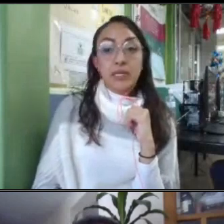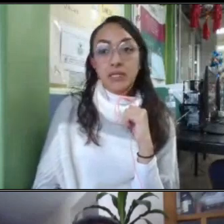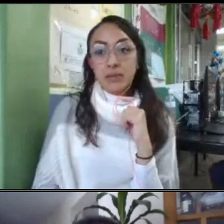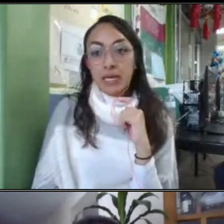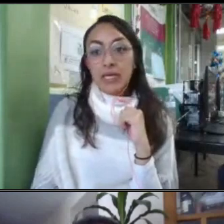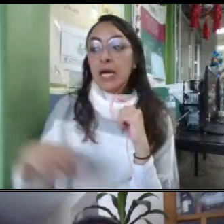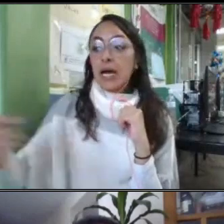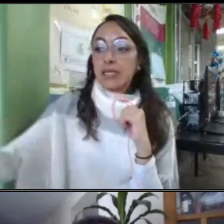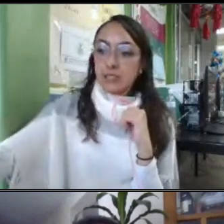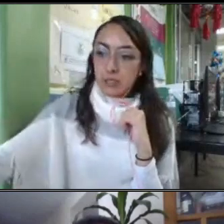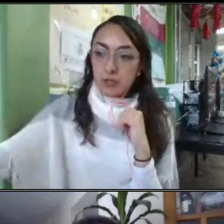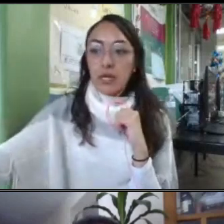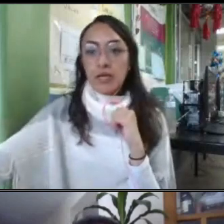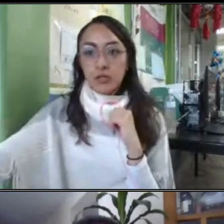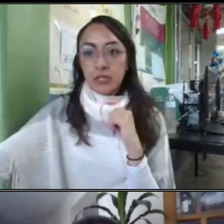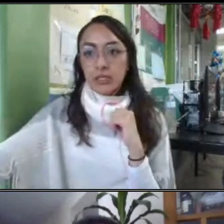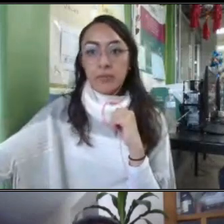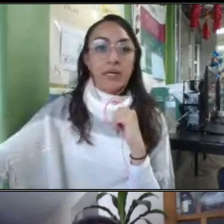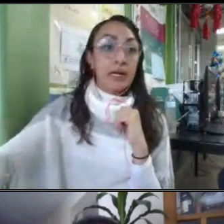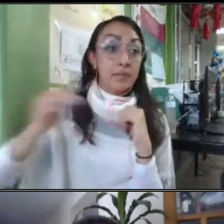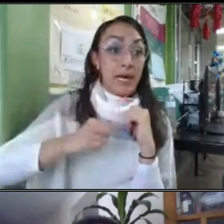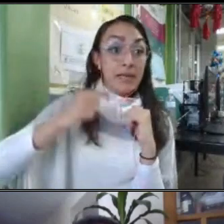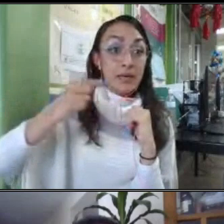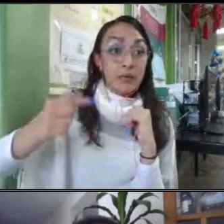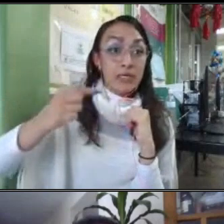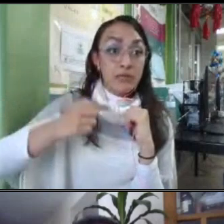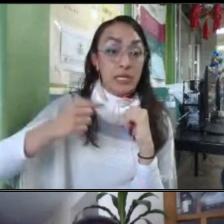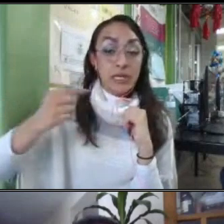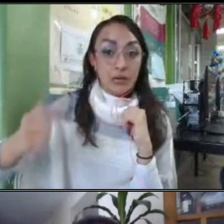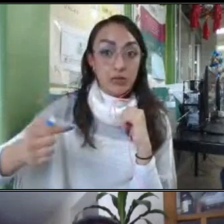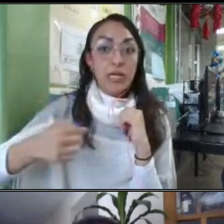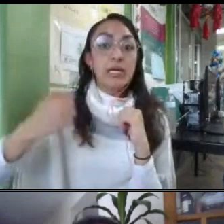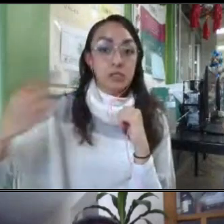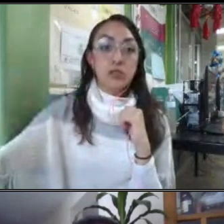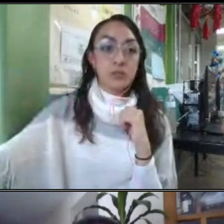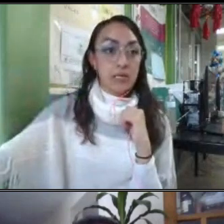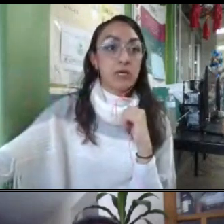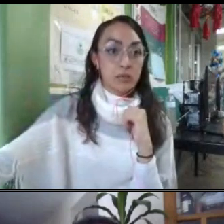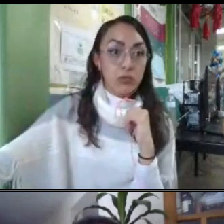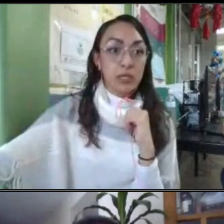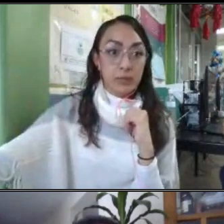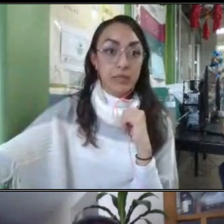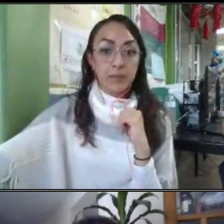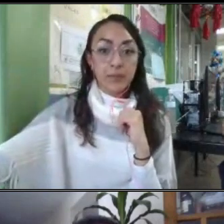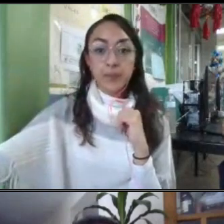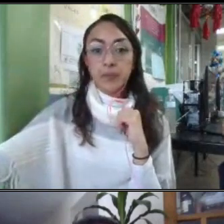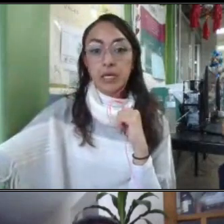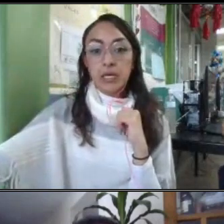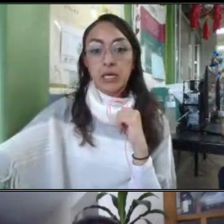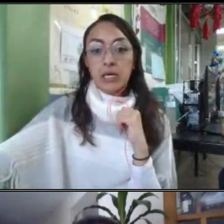aula, para trabajar atención al docente, para cambiar de una actividad a otra, eso nos va a ayudar mucho